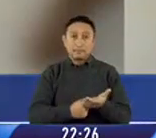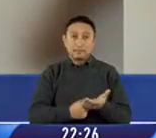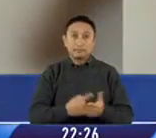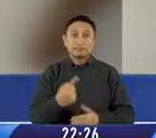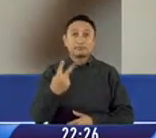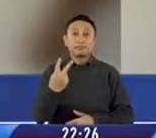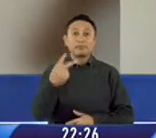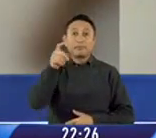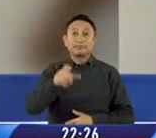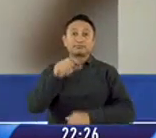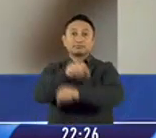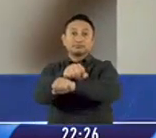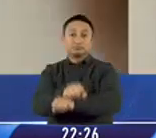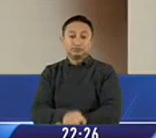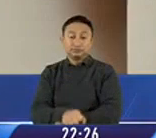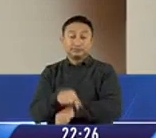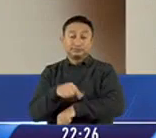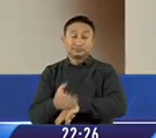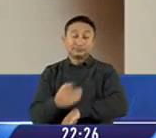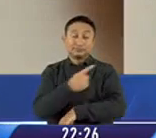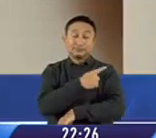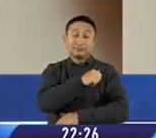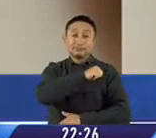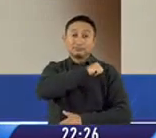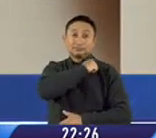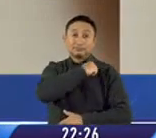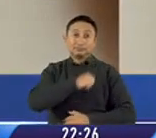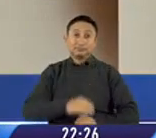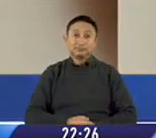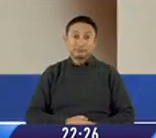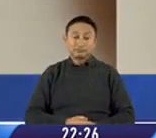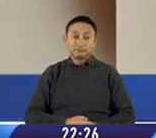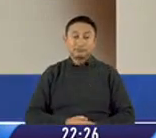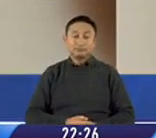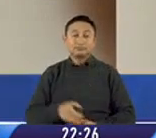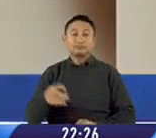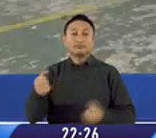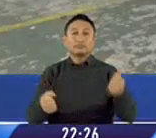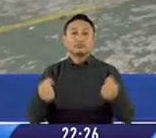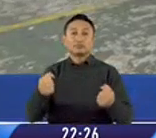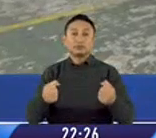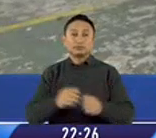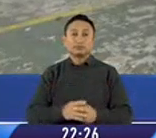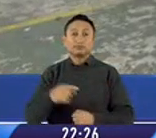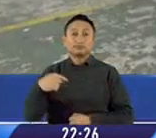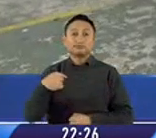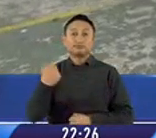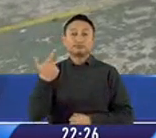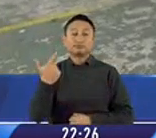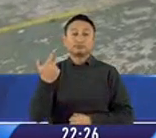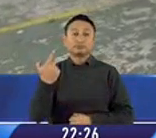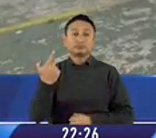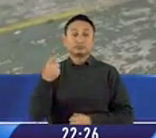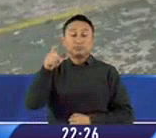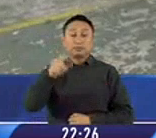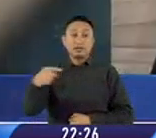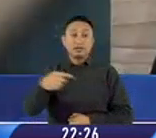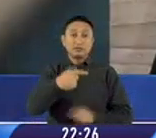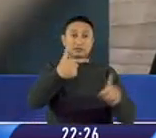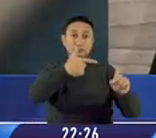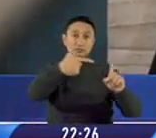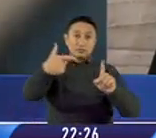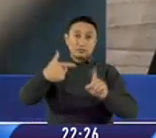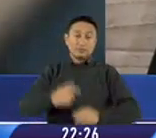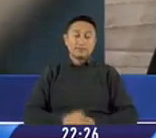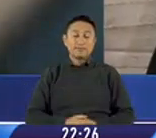captura de dos sujetos quienes habrían participado en el ilícito. En el automóvil había un arma de fuego con la que amedrentaban a sus